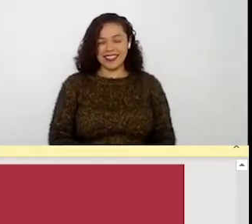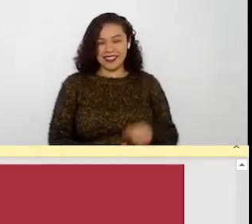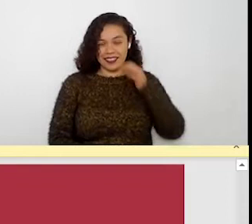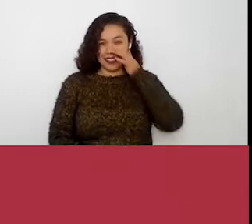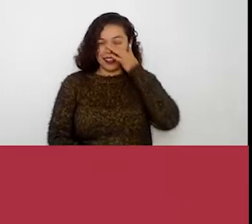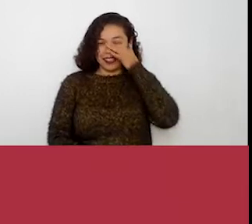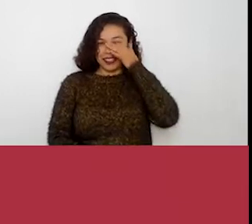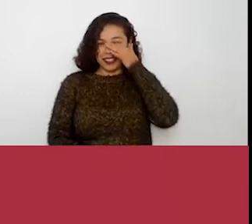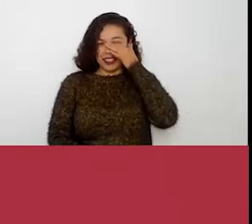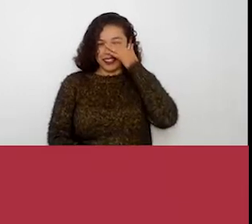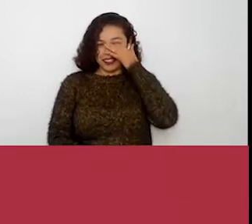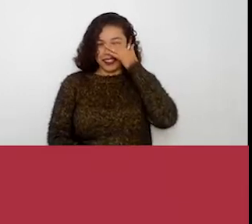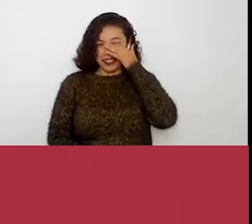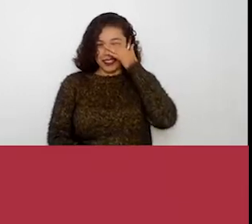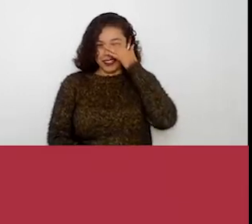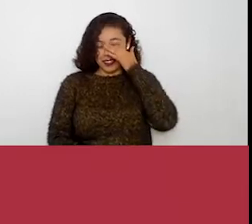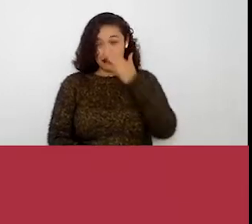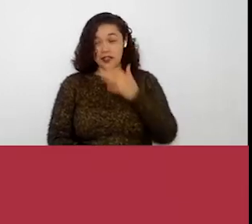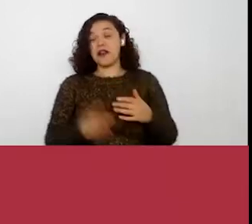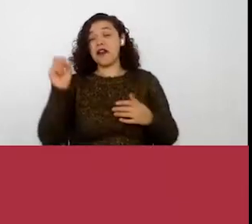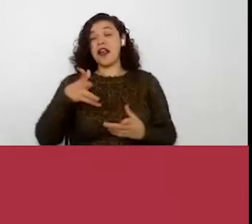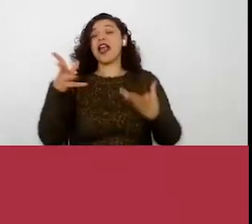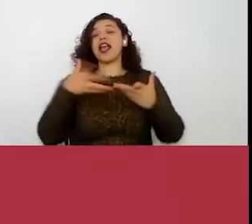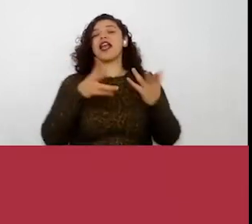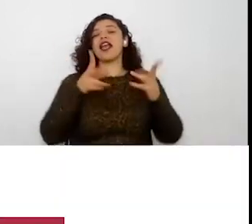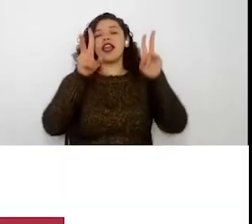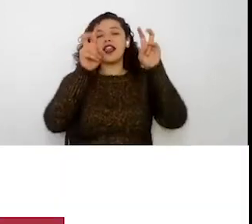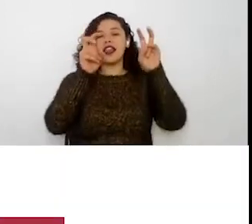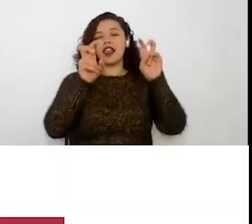OK Vamos a entrar a las consideraciones técnicas